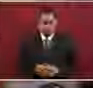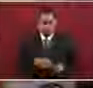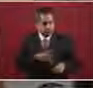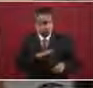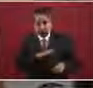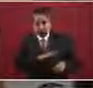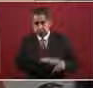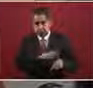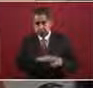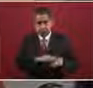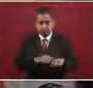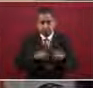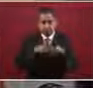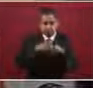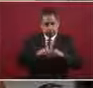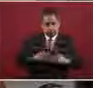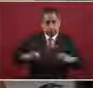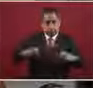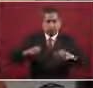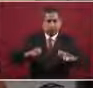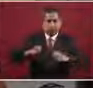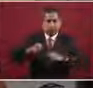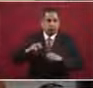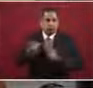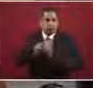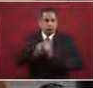integrantes del gabinete